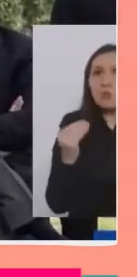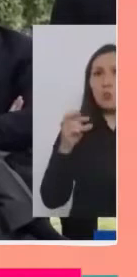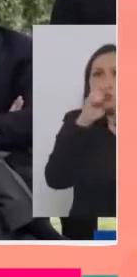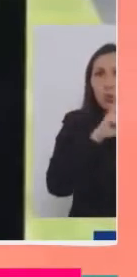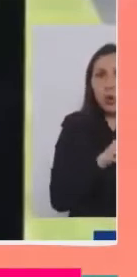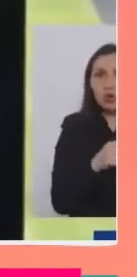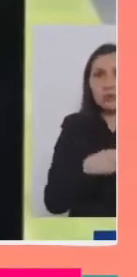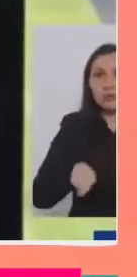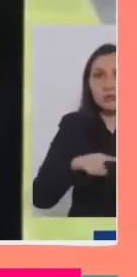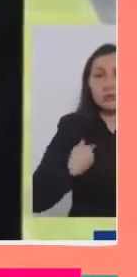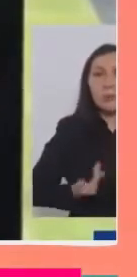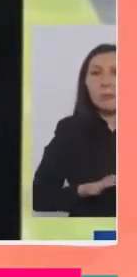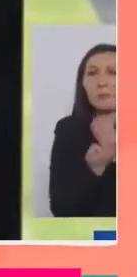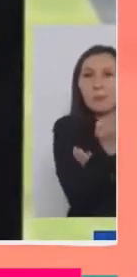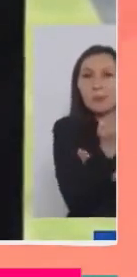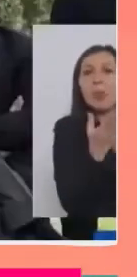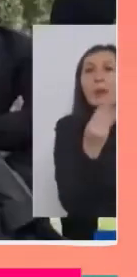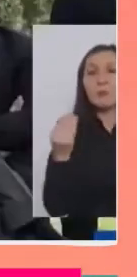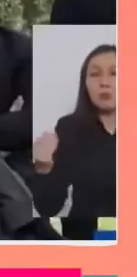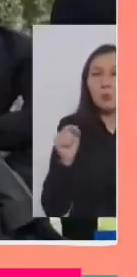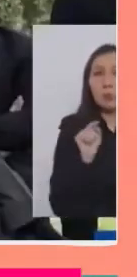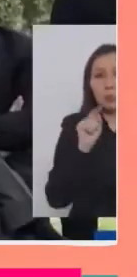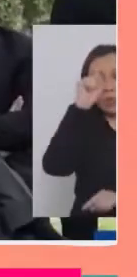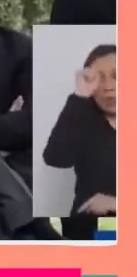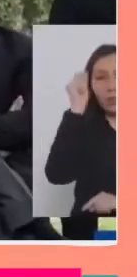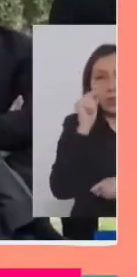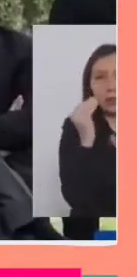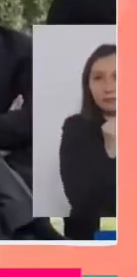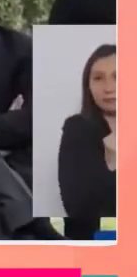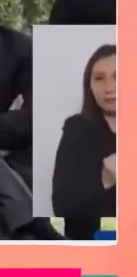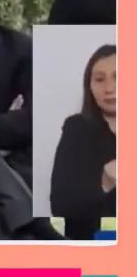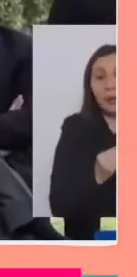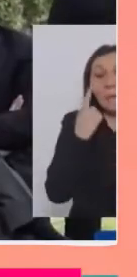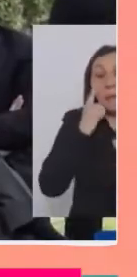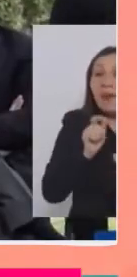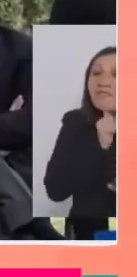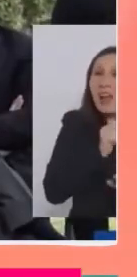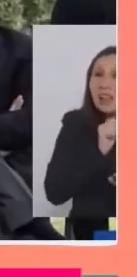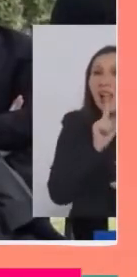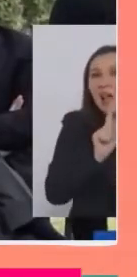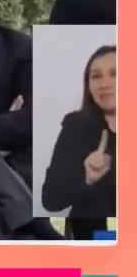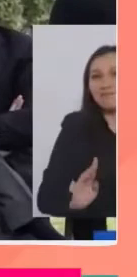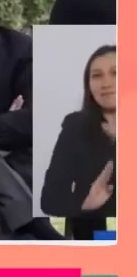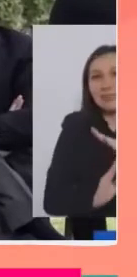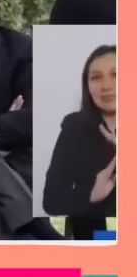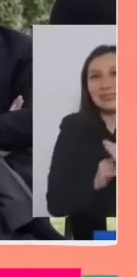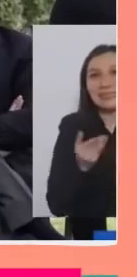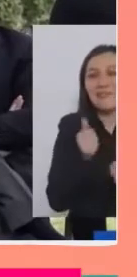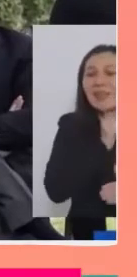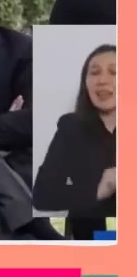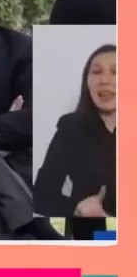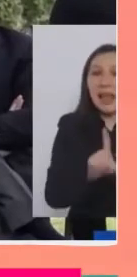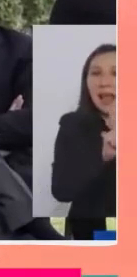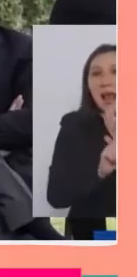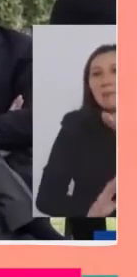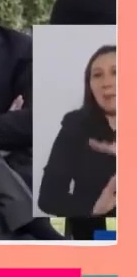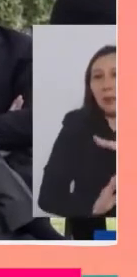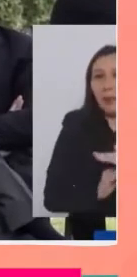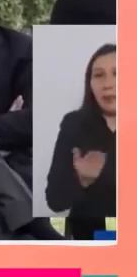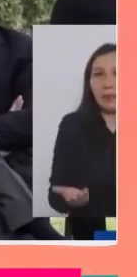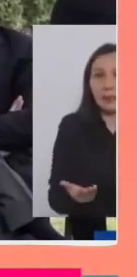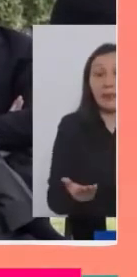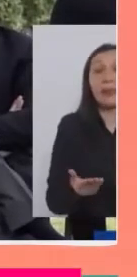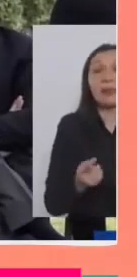un espacio a la delincuencia como se ha pretendido, digamos, indicar esto, sino que al contrario, estamos encerrando a las